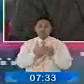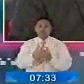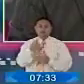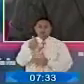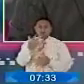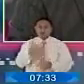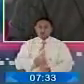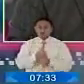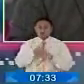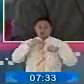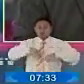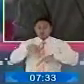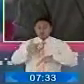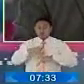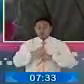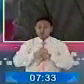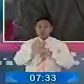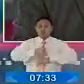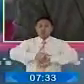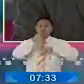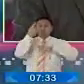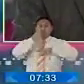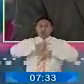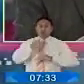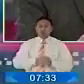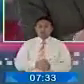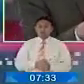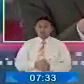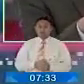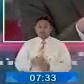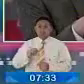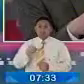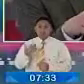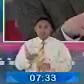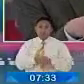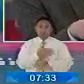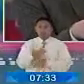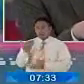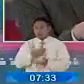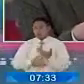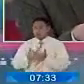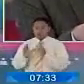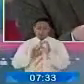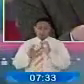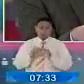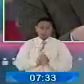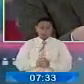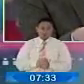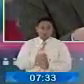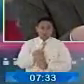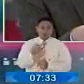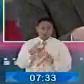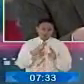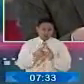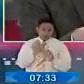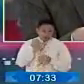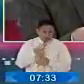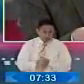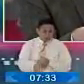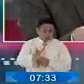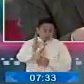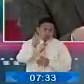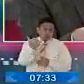obviamente, de un pontazgo que está, obviamente, socializado y conversado, porque si usted conoce